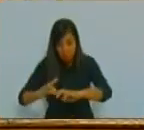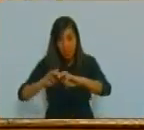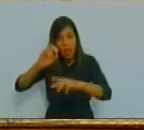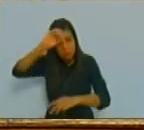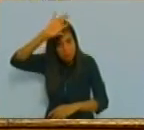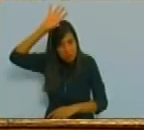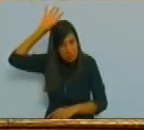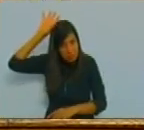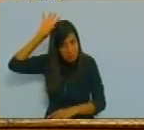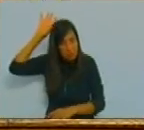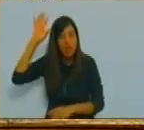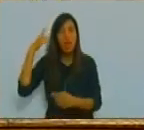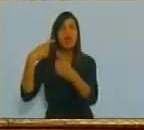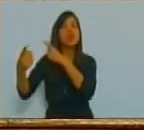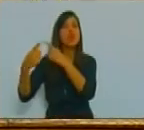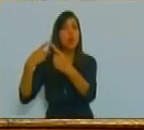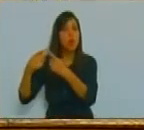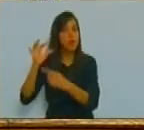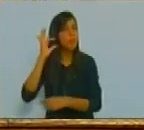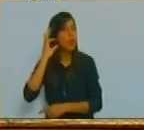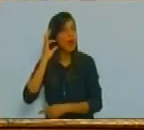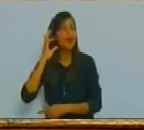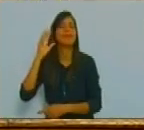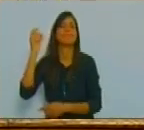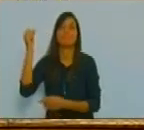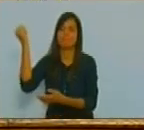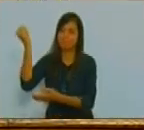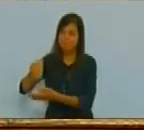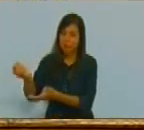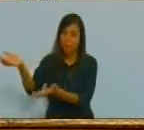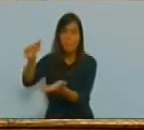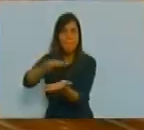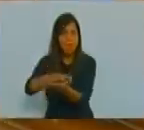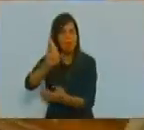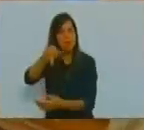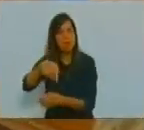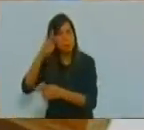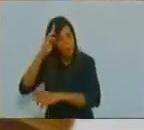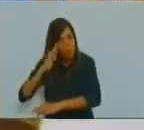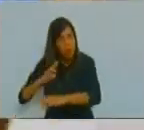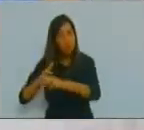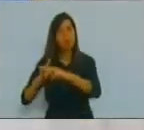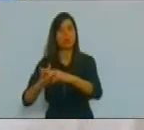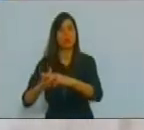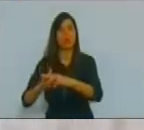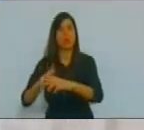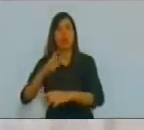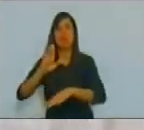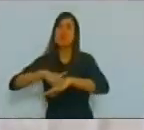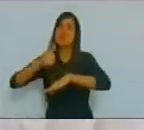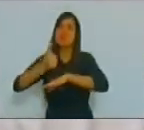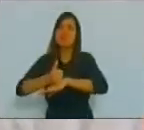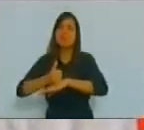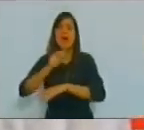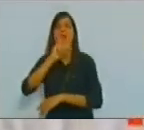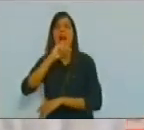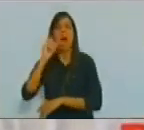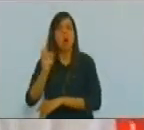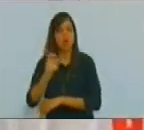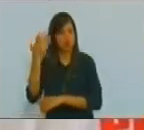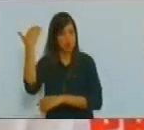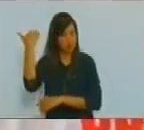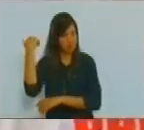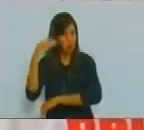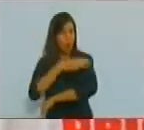a maría herrera víctimas del crimen de odio espantoso cometido hace tres